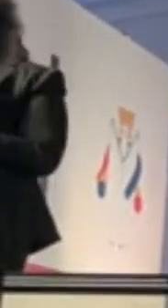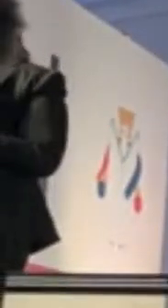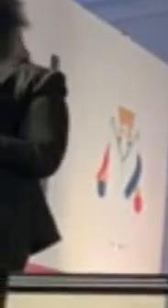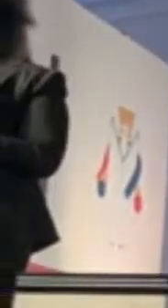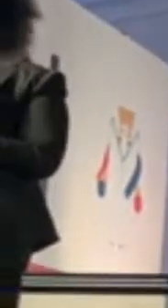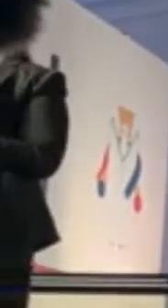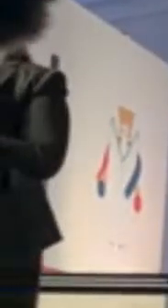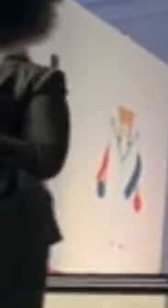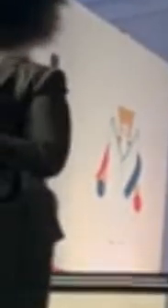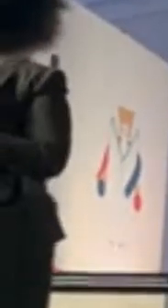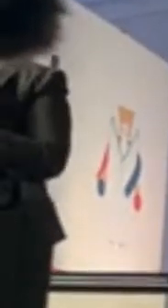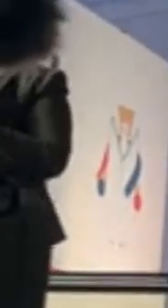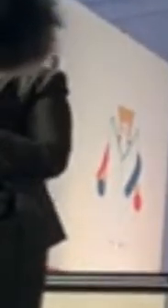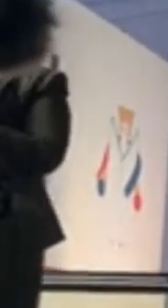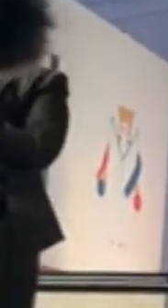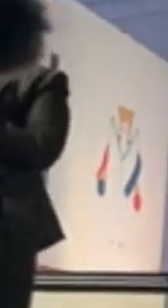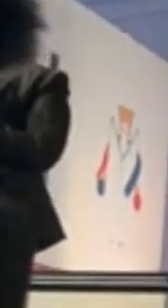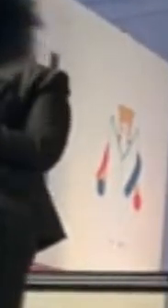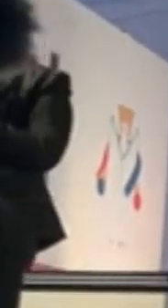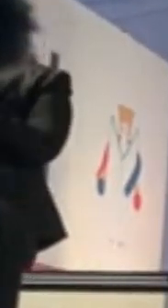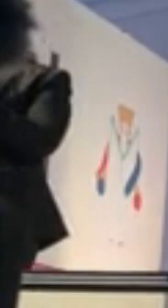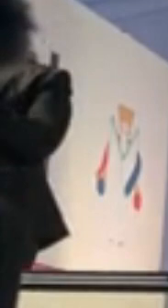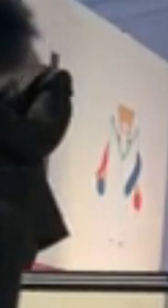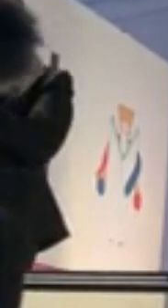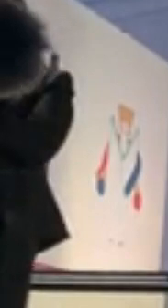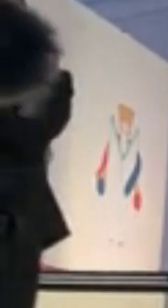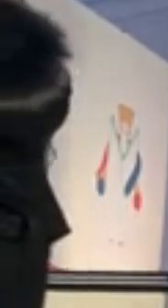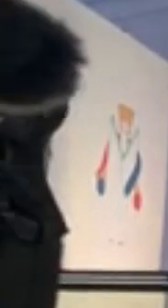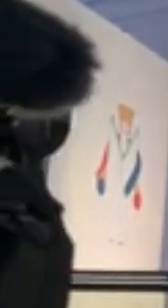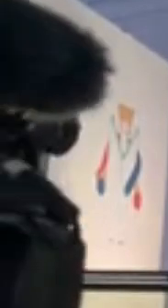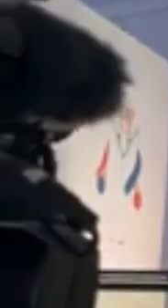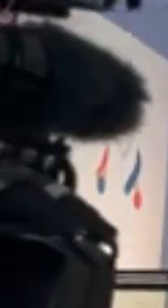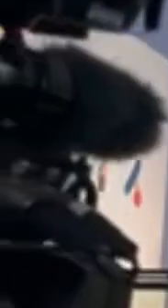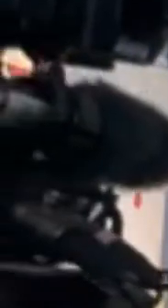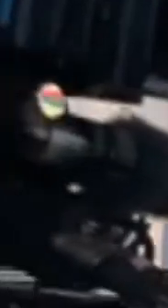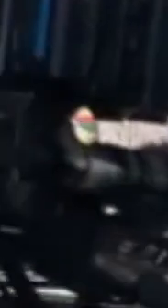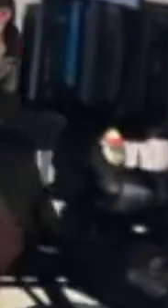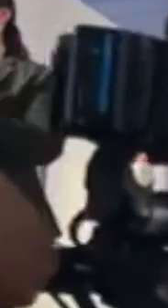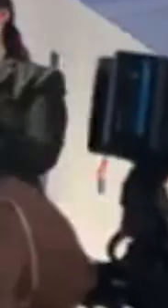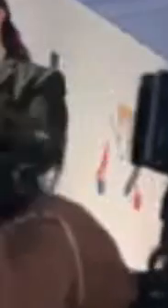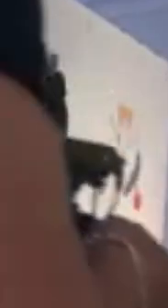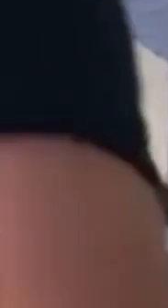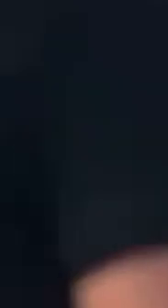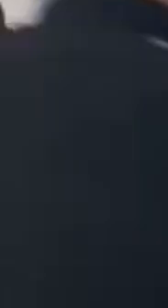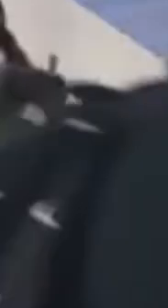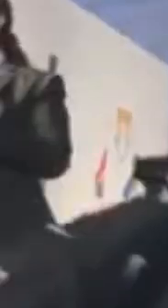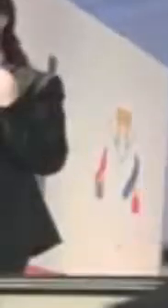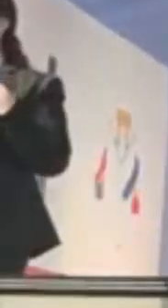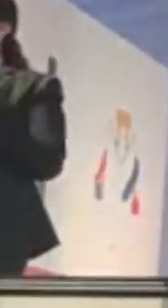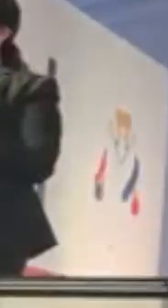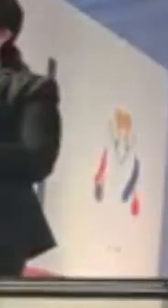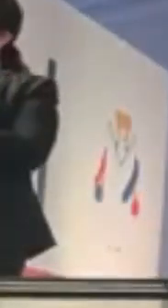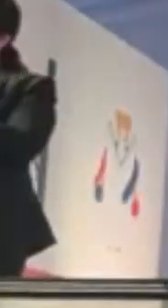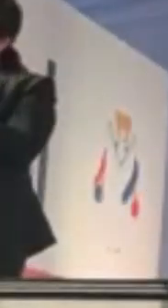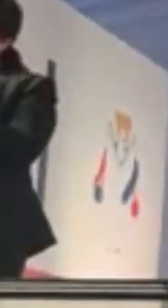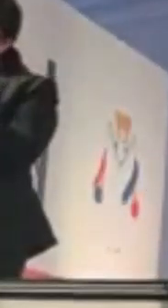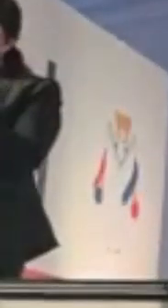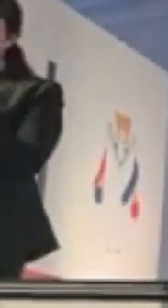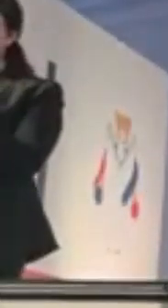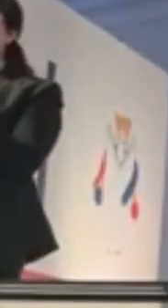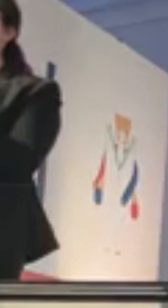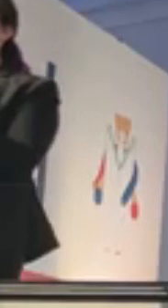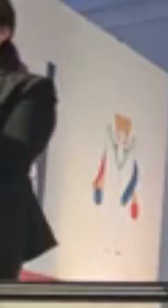el libro pueda salir acá, digamos, a disposición del público mexicano, ¿no? De una manera mucho más